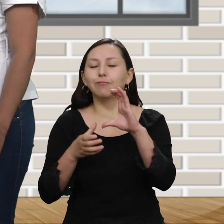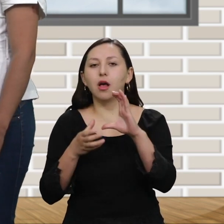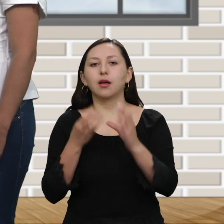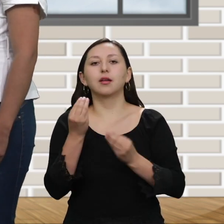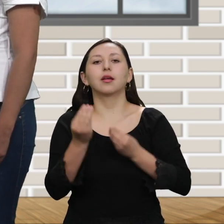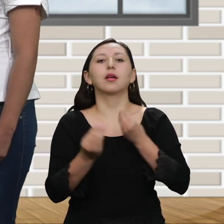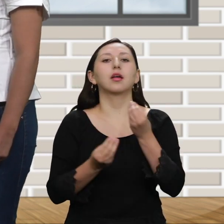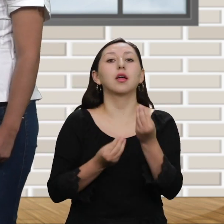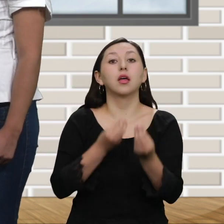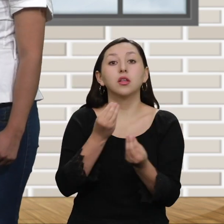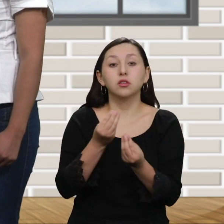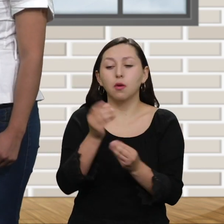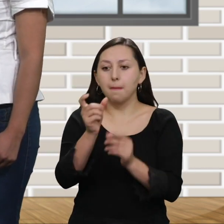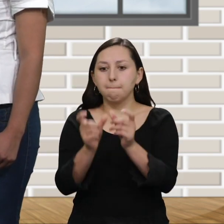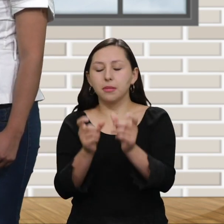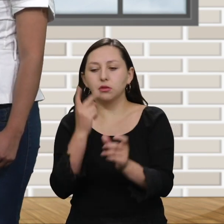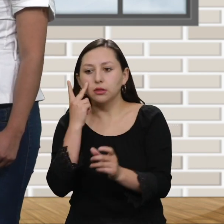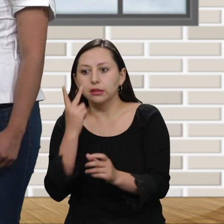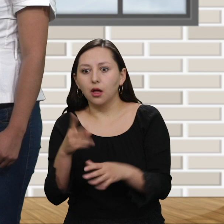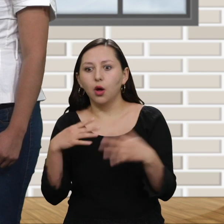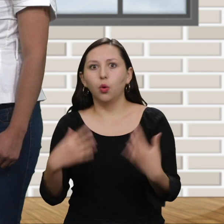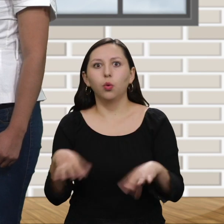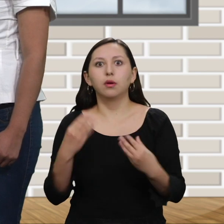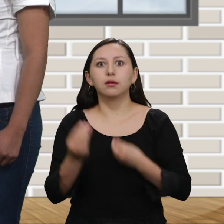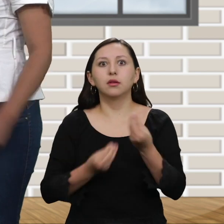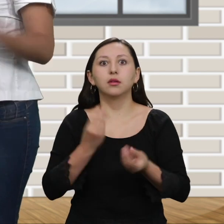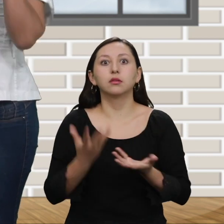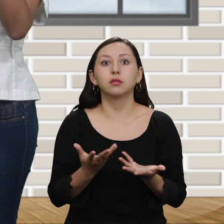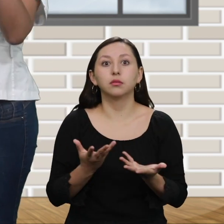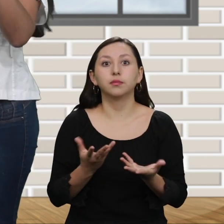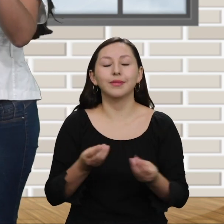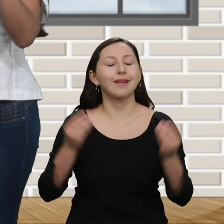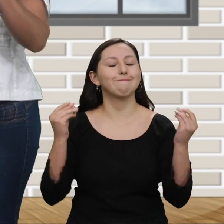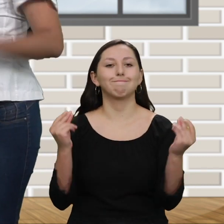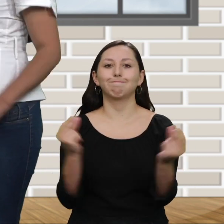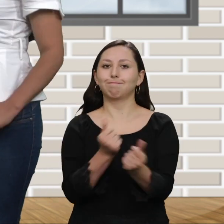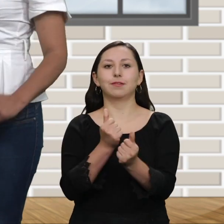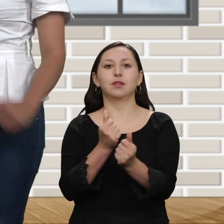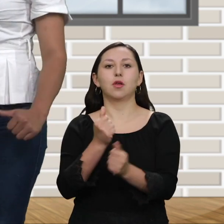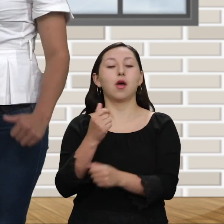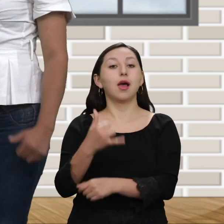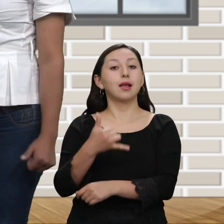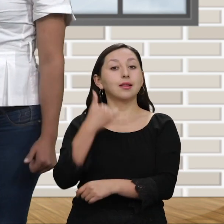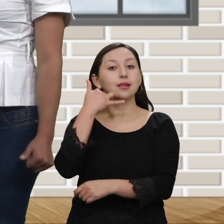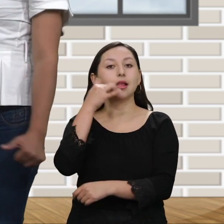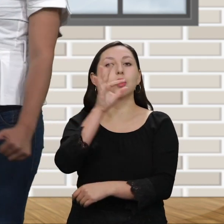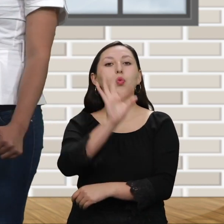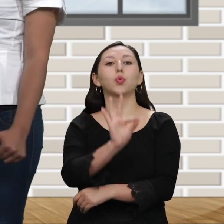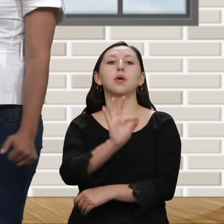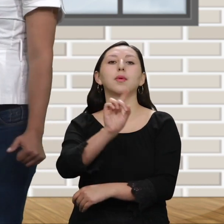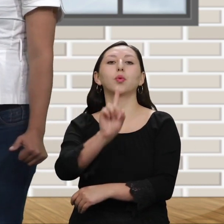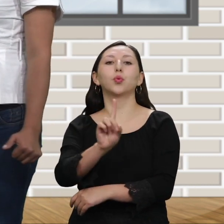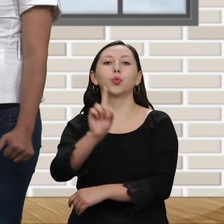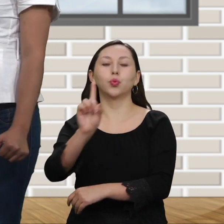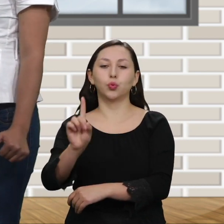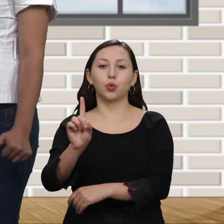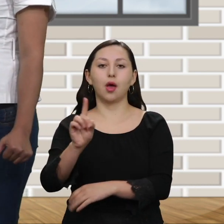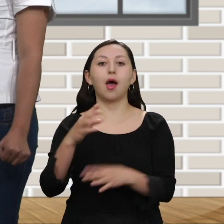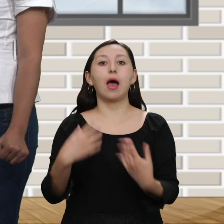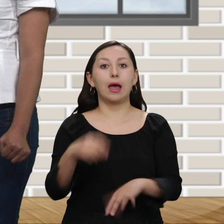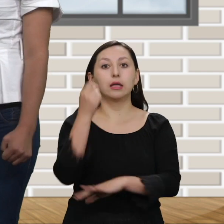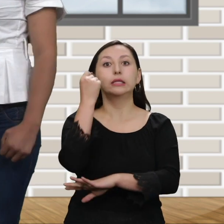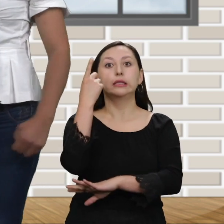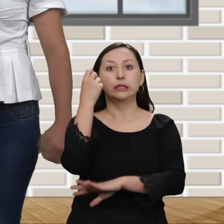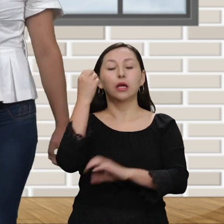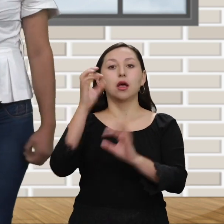podemos hacer si vemos a una persona sufriendo esos síntomas? Actuar de inmediato y llamar al 911. Ahora entiendo